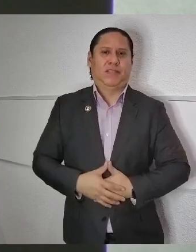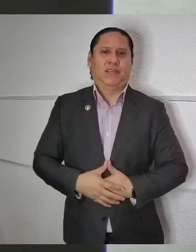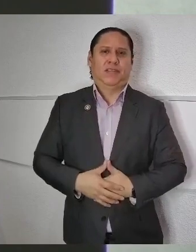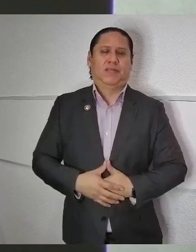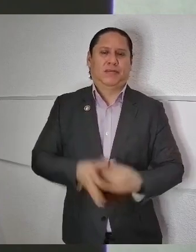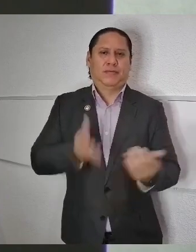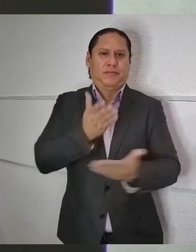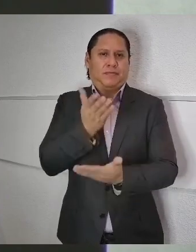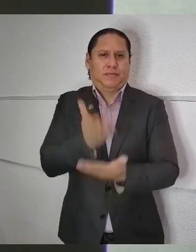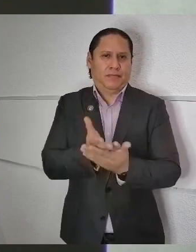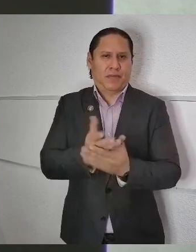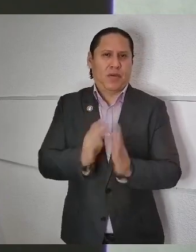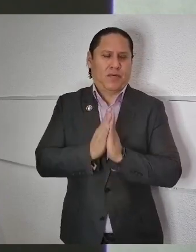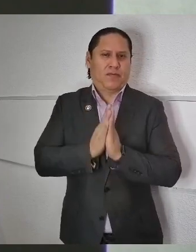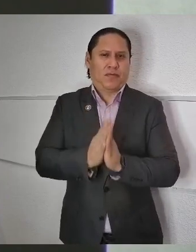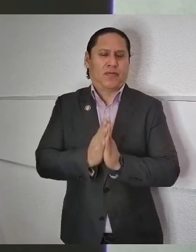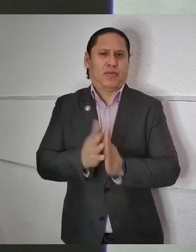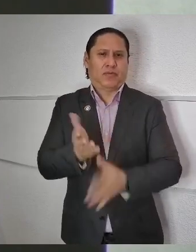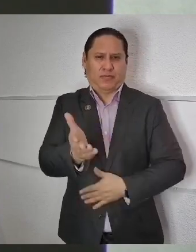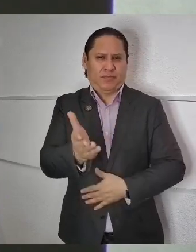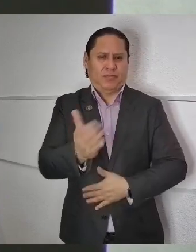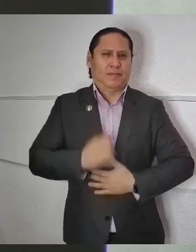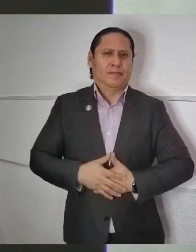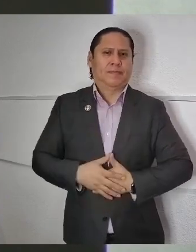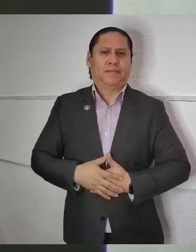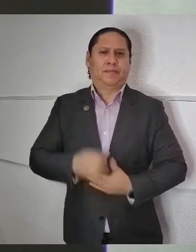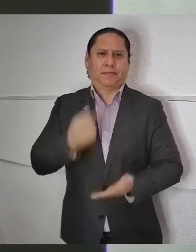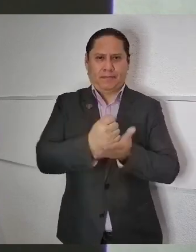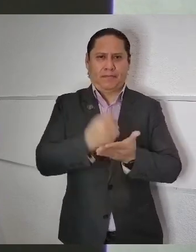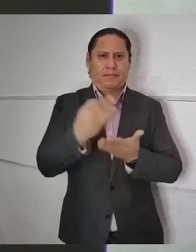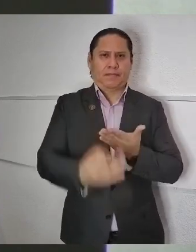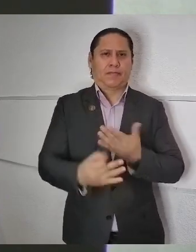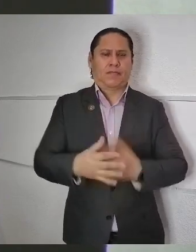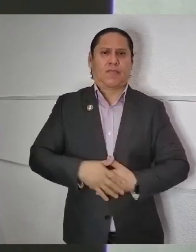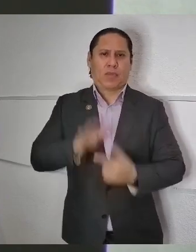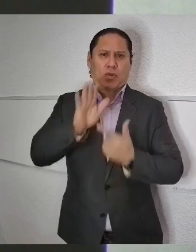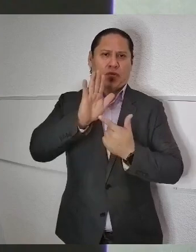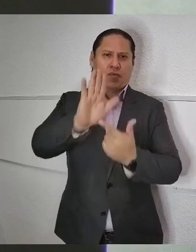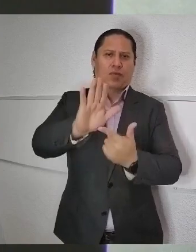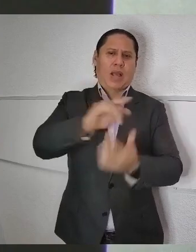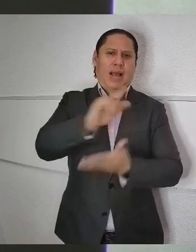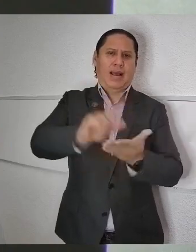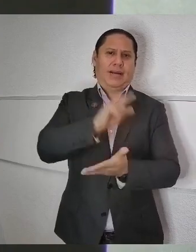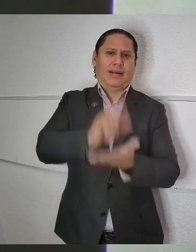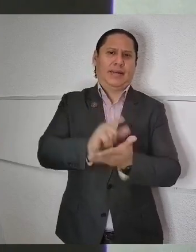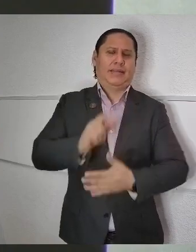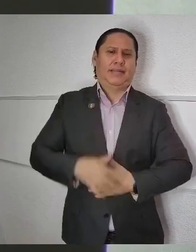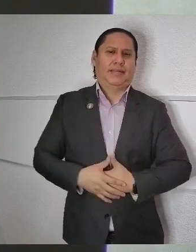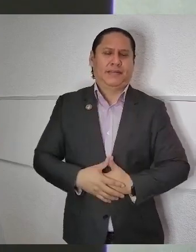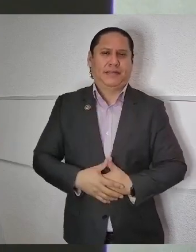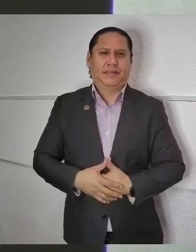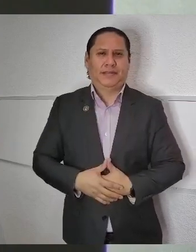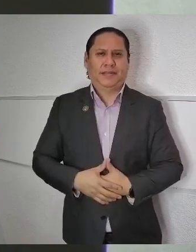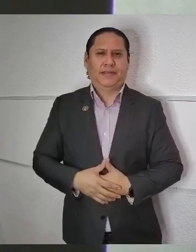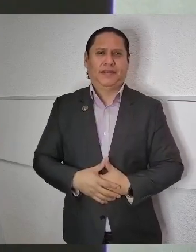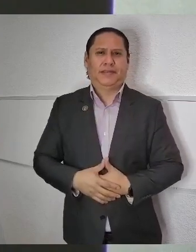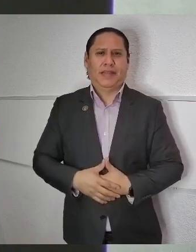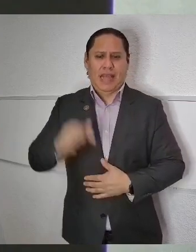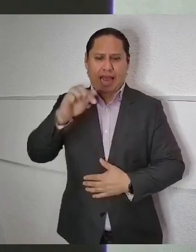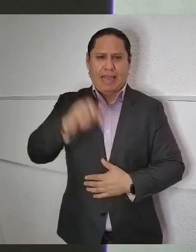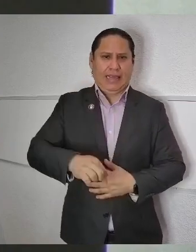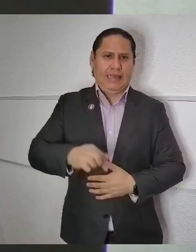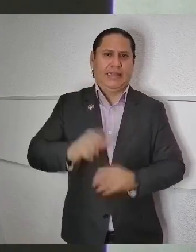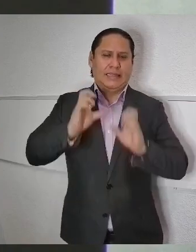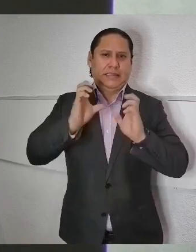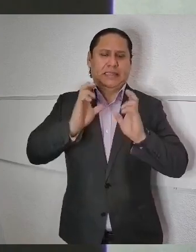Les pido, compañeras y compañeros, que aprobemos esta propuesta de ley forestal del Estado de